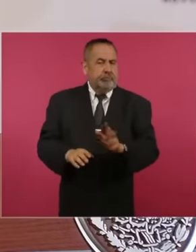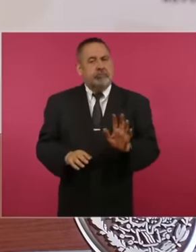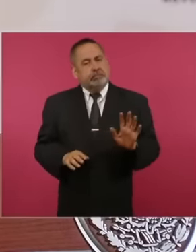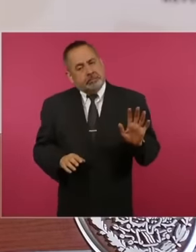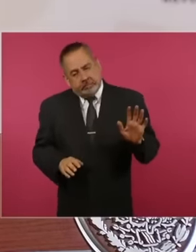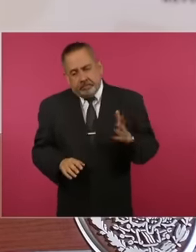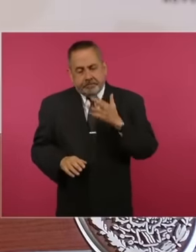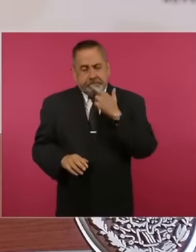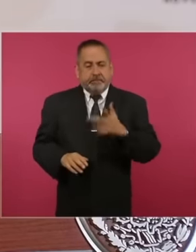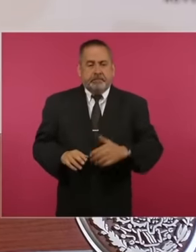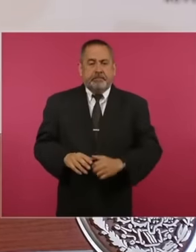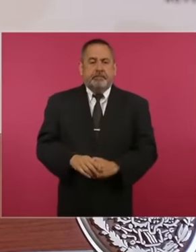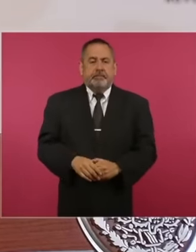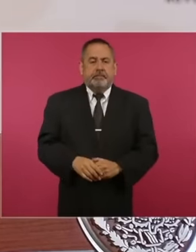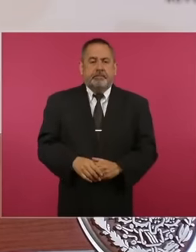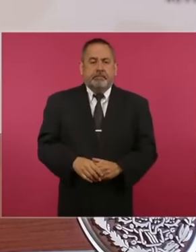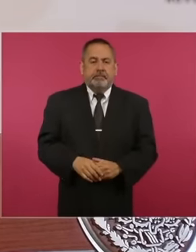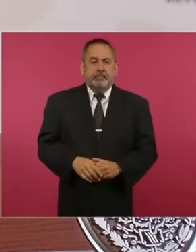un